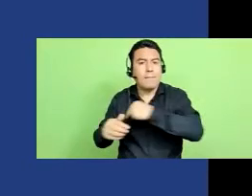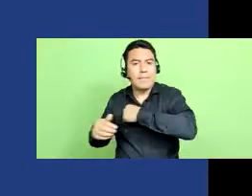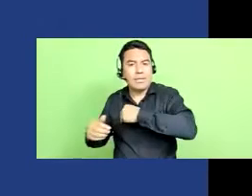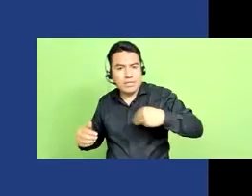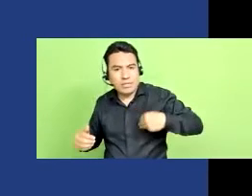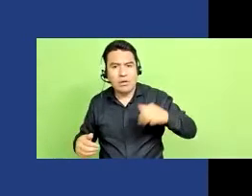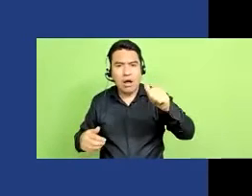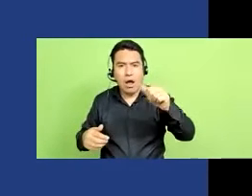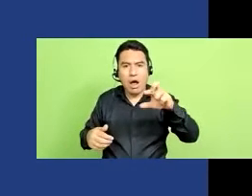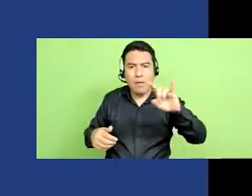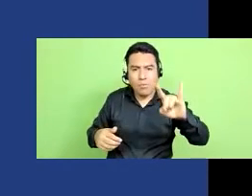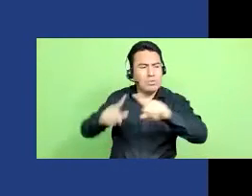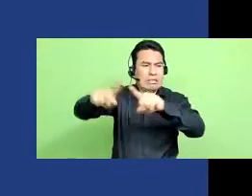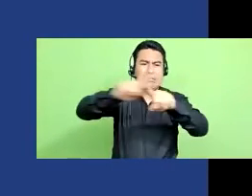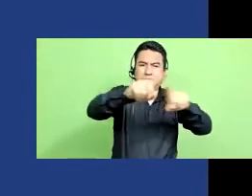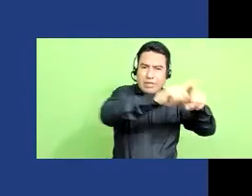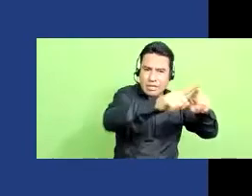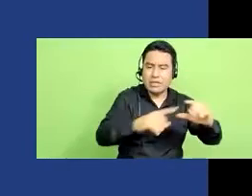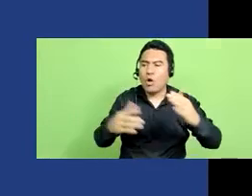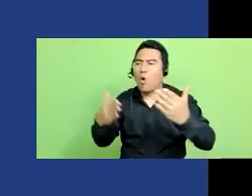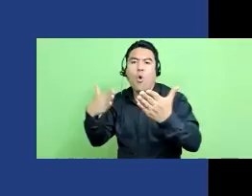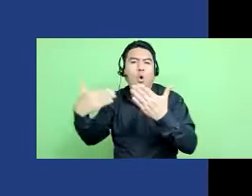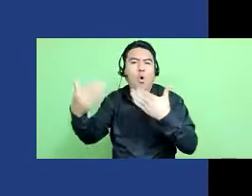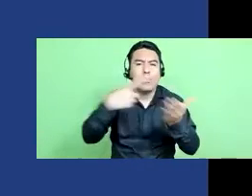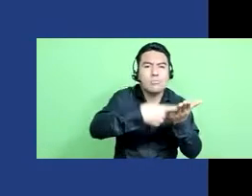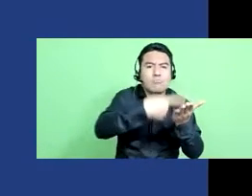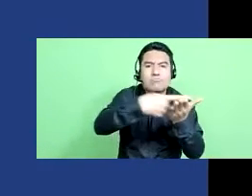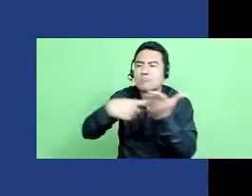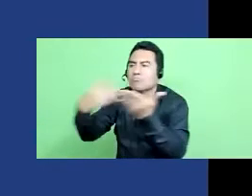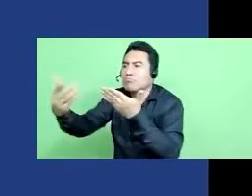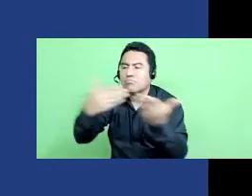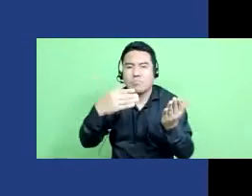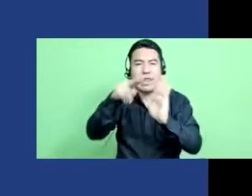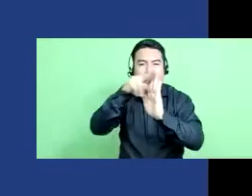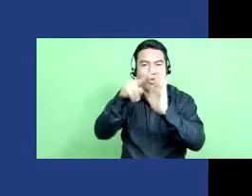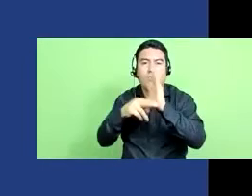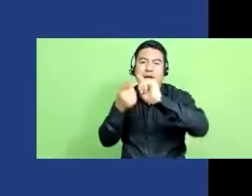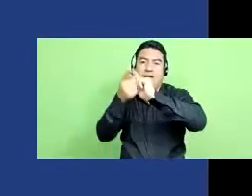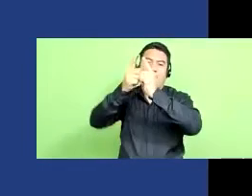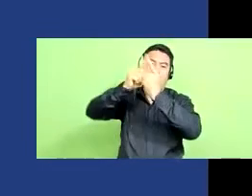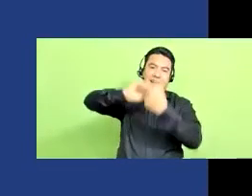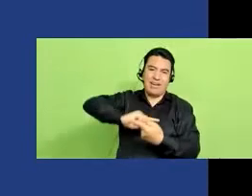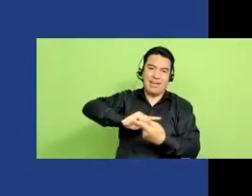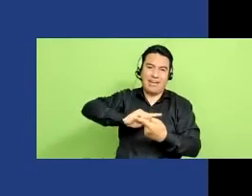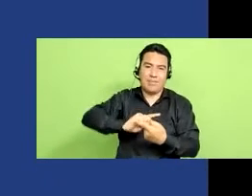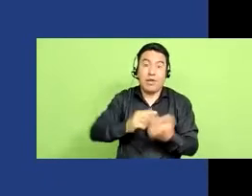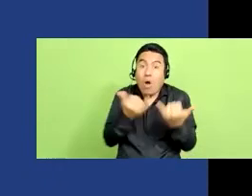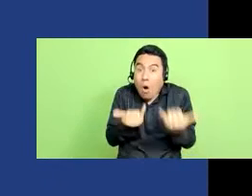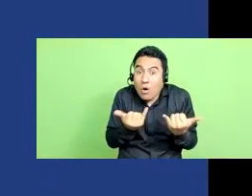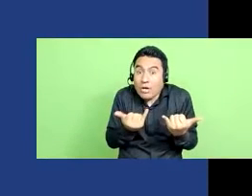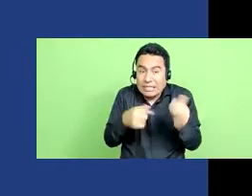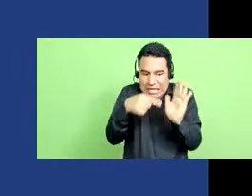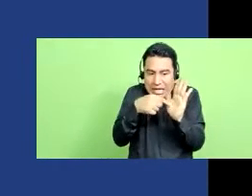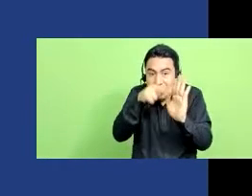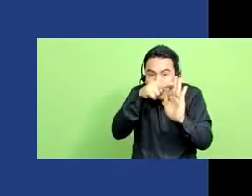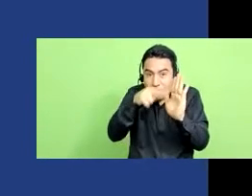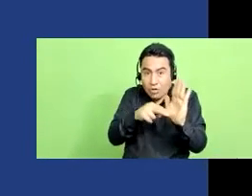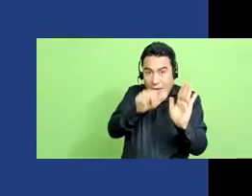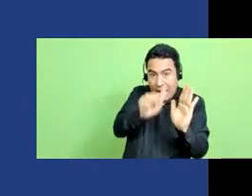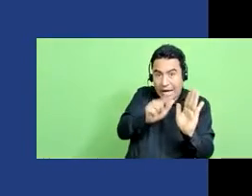de las normas técnicas ya netamente pero estas normas solo